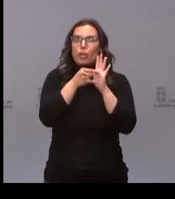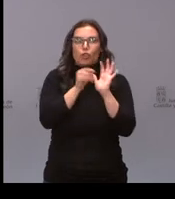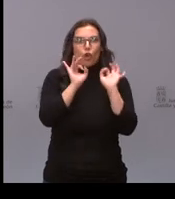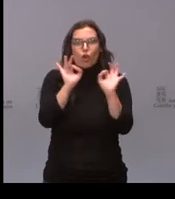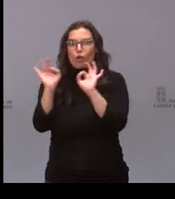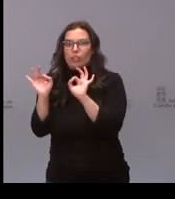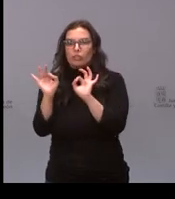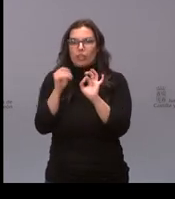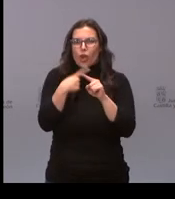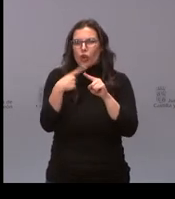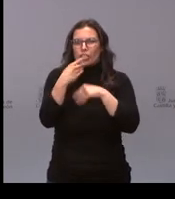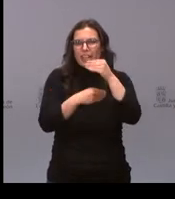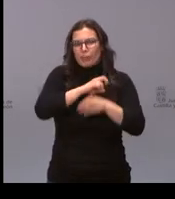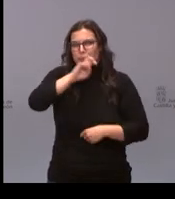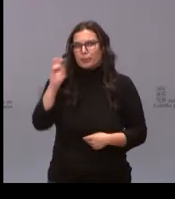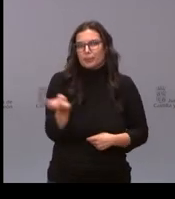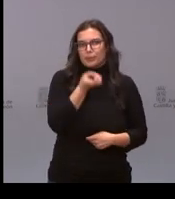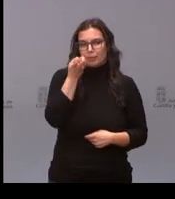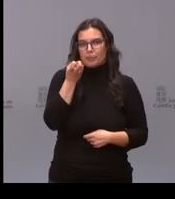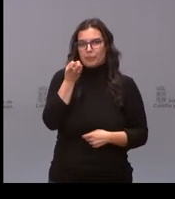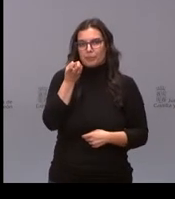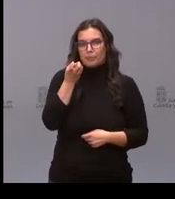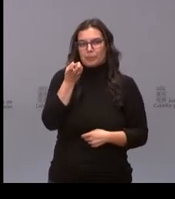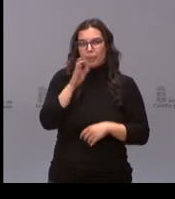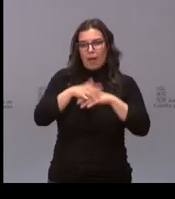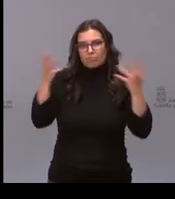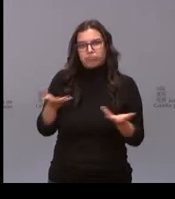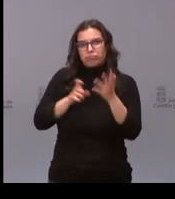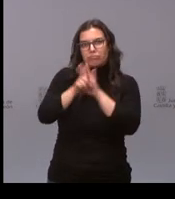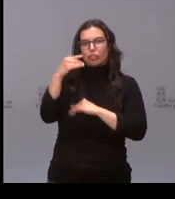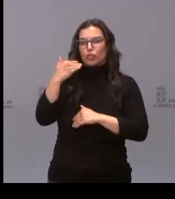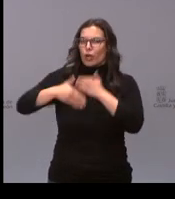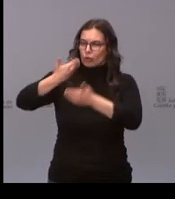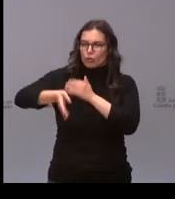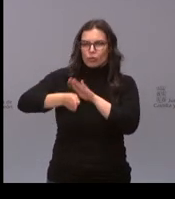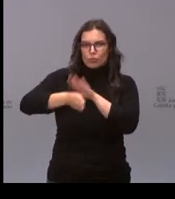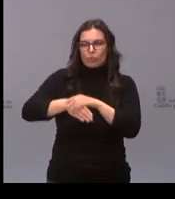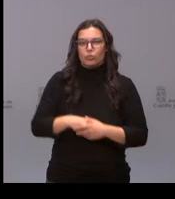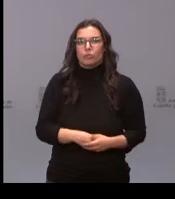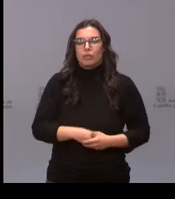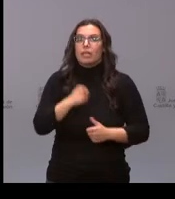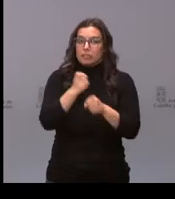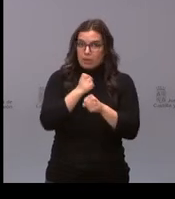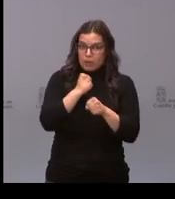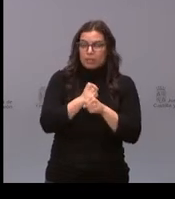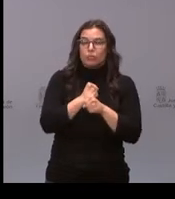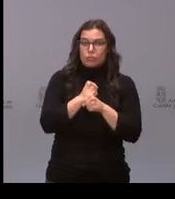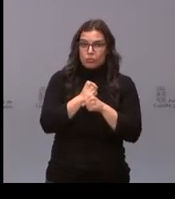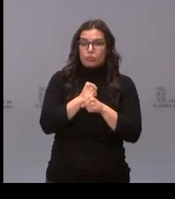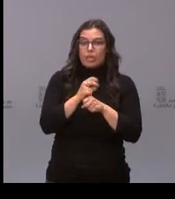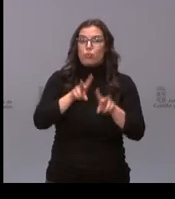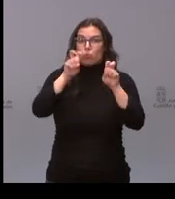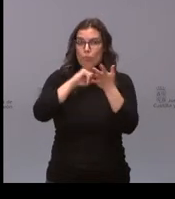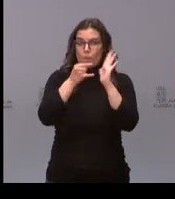lo que estamos haciendo desde la Junta de Castilla y León por Soria y vamos a seguir haciendo. Se está trabajando en el nuevo plan